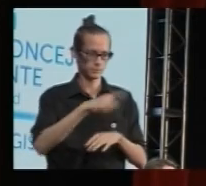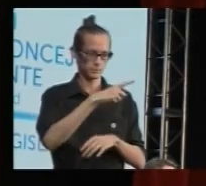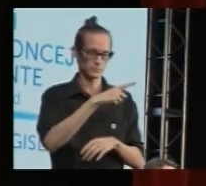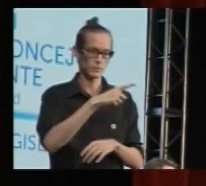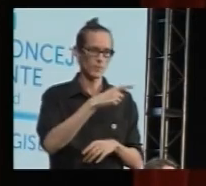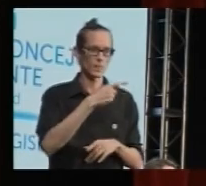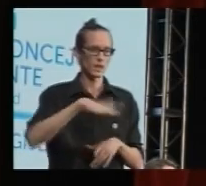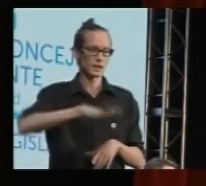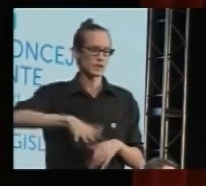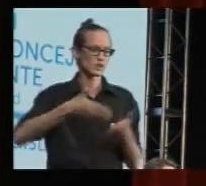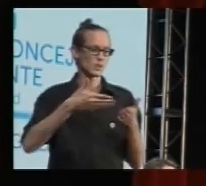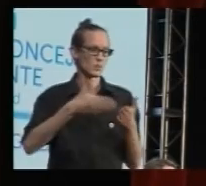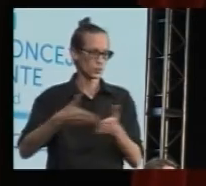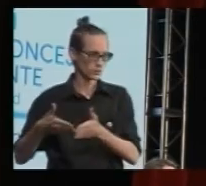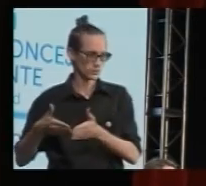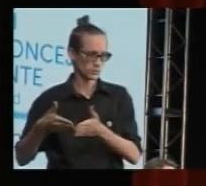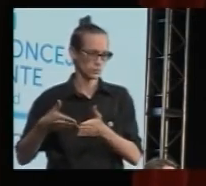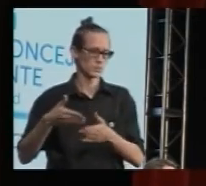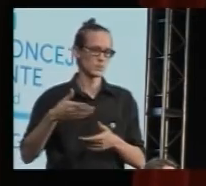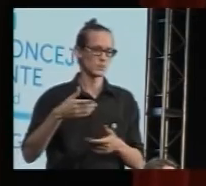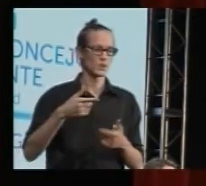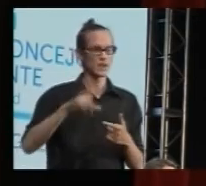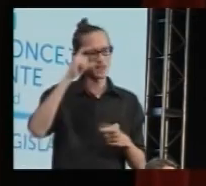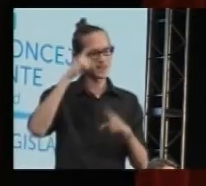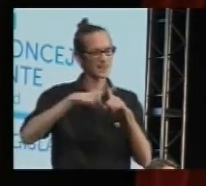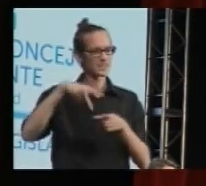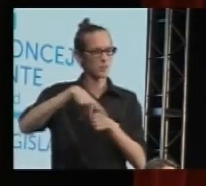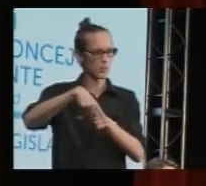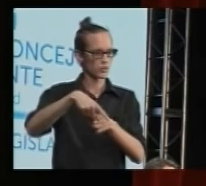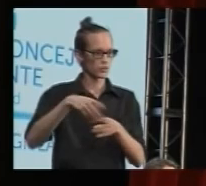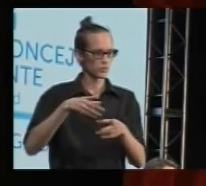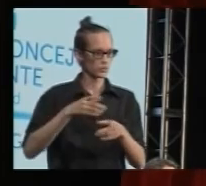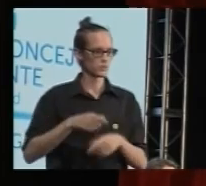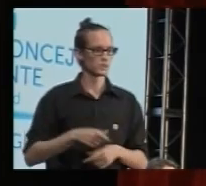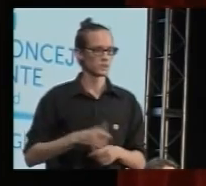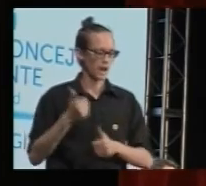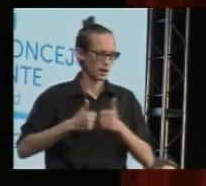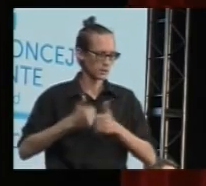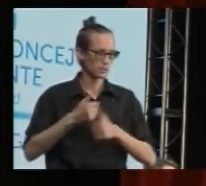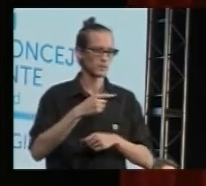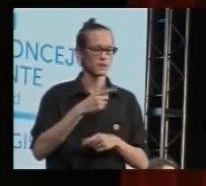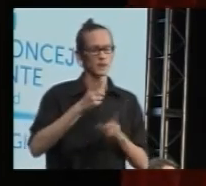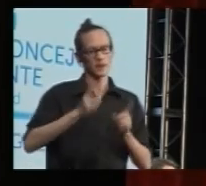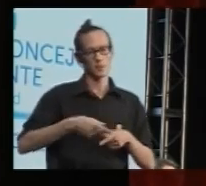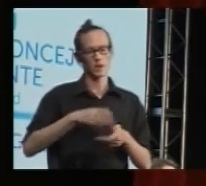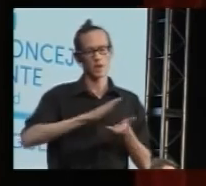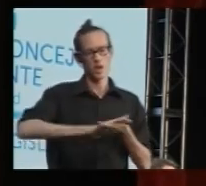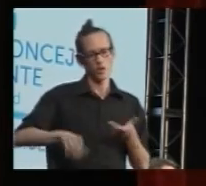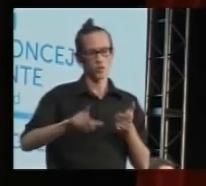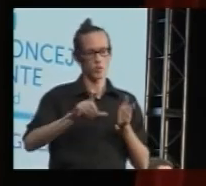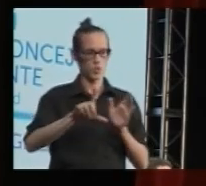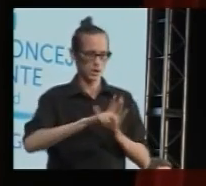zona portuaria, el espacio del ex hipódromo, y también los debates que se vienen: el nuevo código de